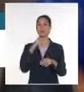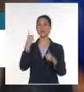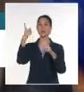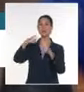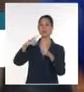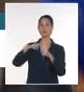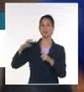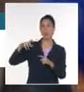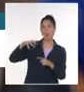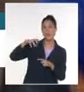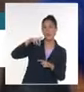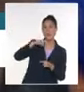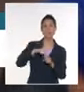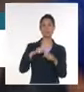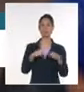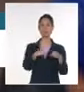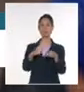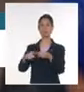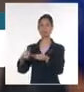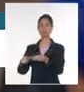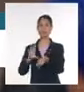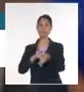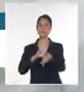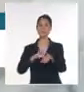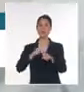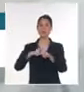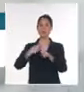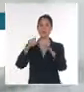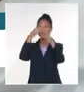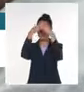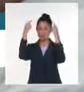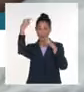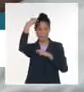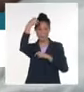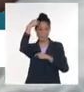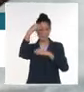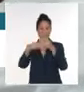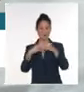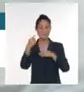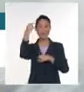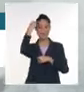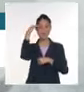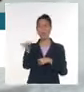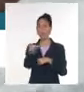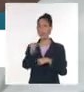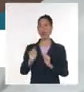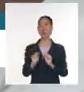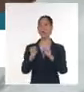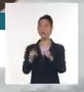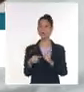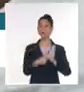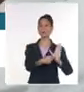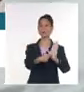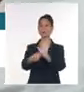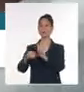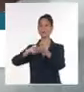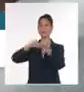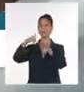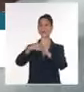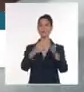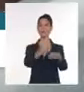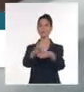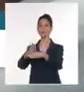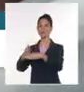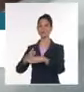enfermedades neurodegenerativas como el Alzheimer. Xiangdun agradeció el encuentro en lo que consideró un símbolo exitoso de la